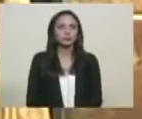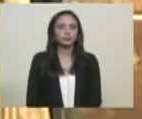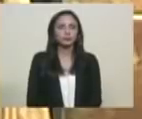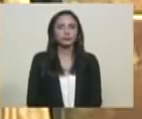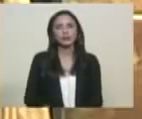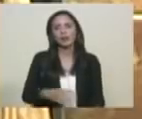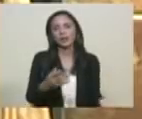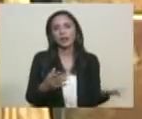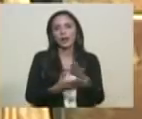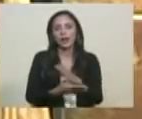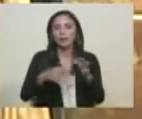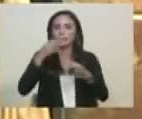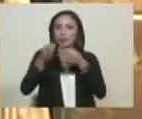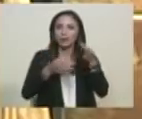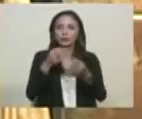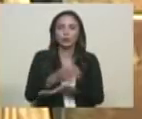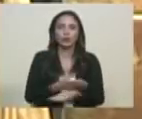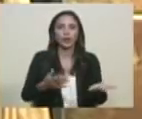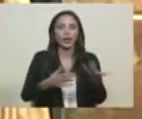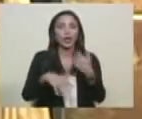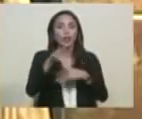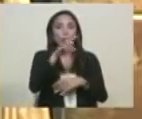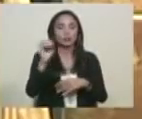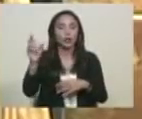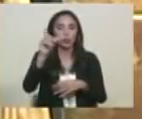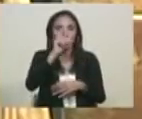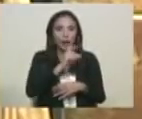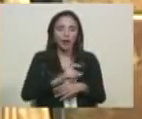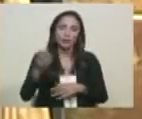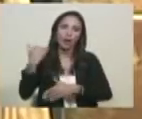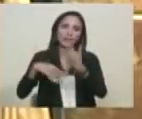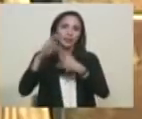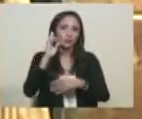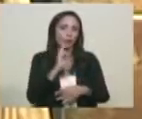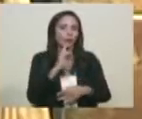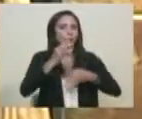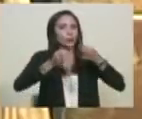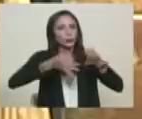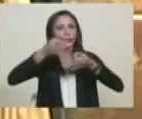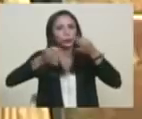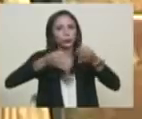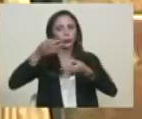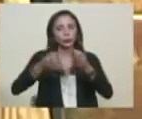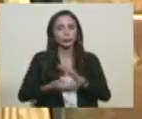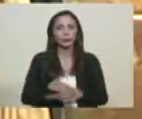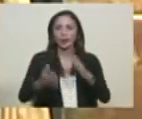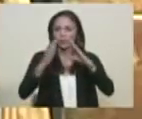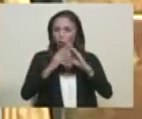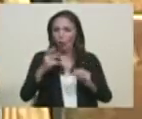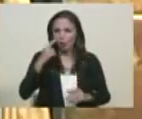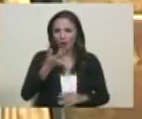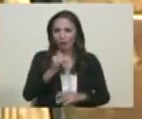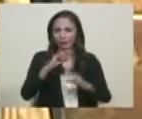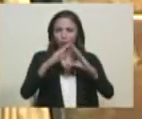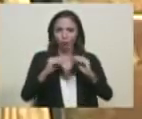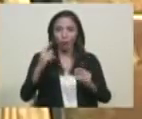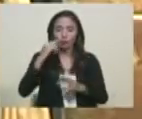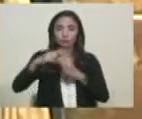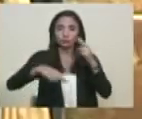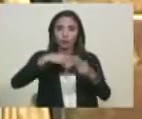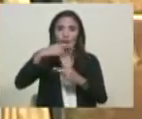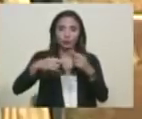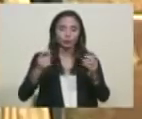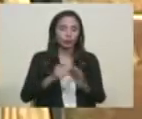cumplirá 200 años. Lo tenemos todo, compatriotas. Una